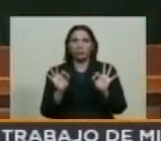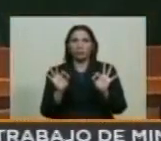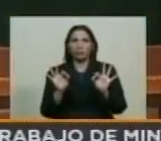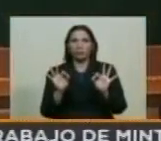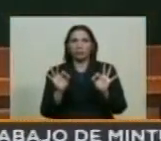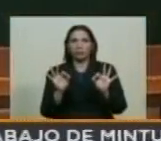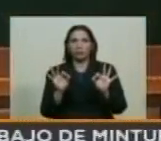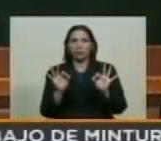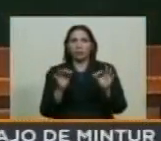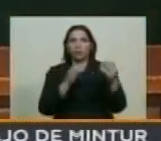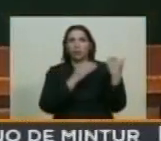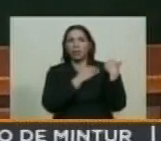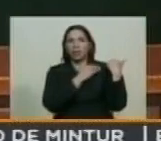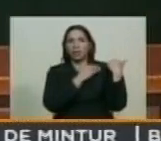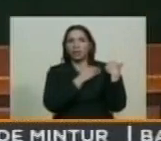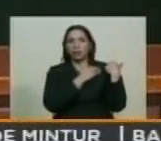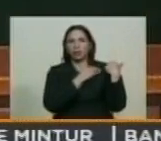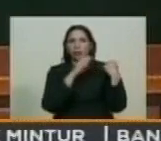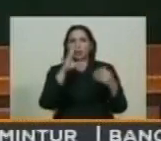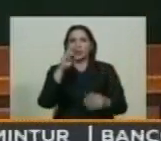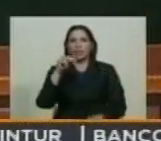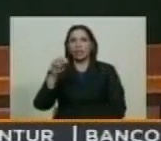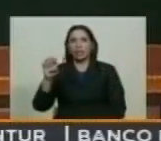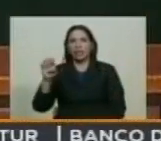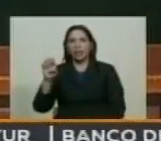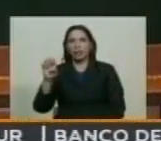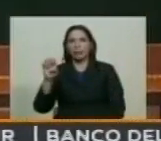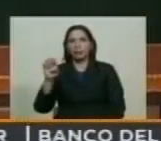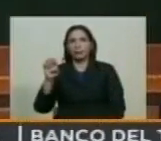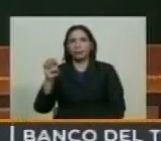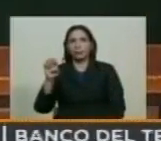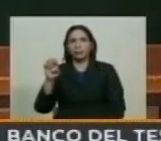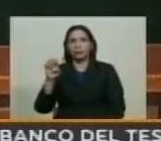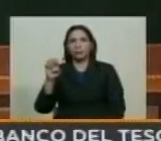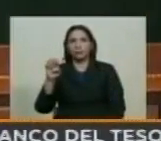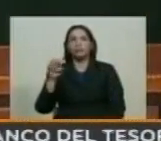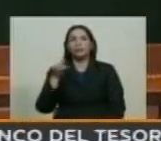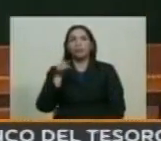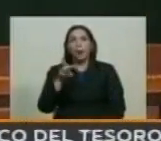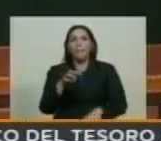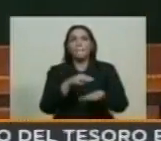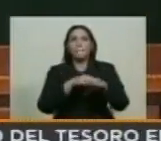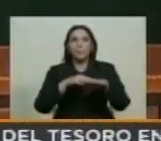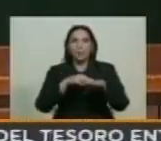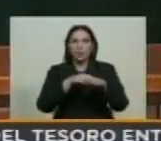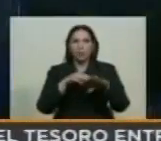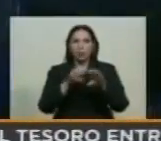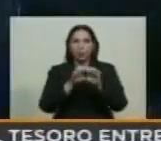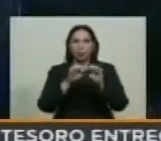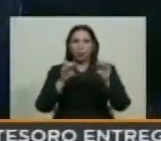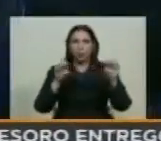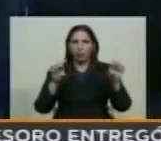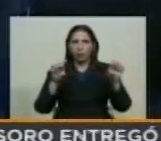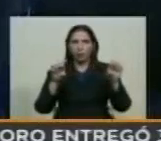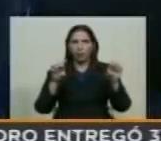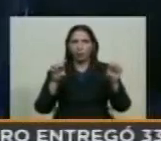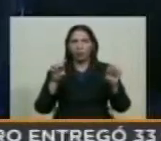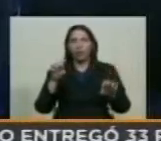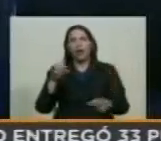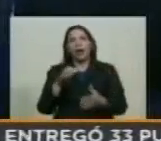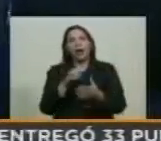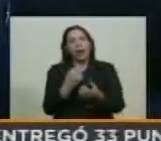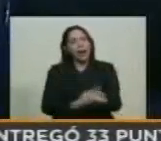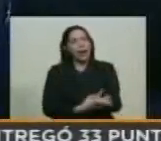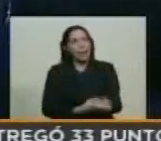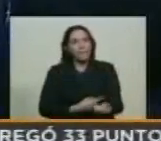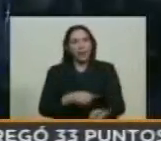del Consejo Nacional Electoral, Sandra Oblitas, al ministro de Educación, hermano Elías